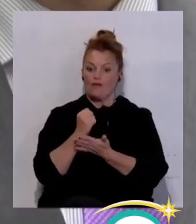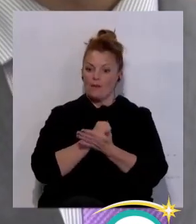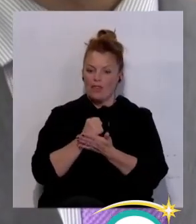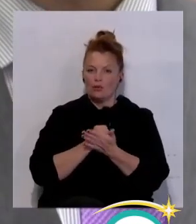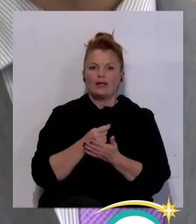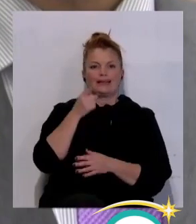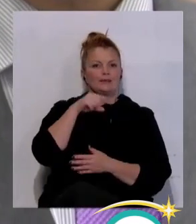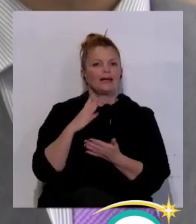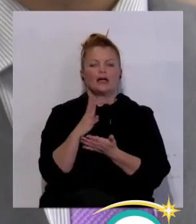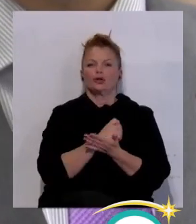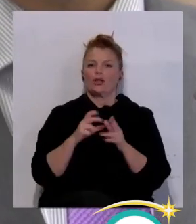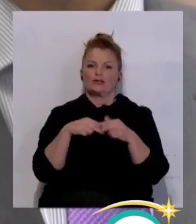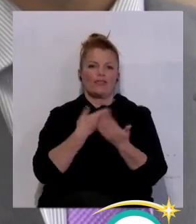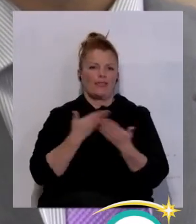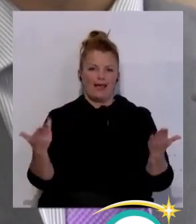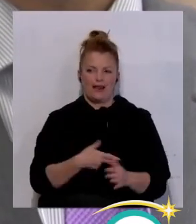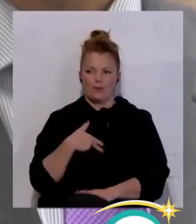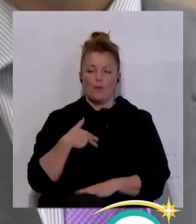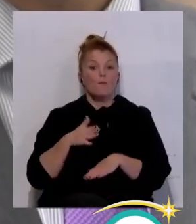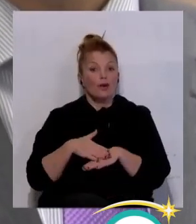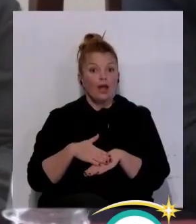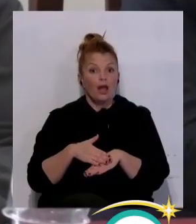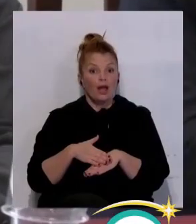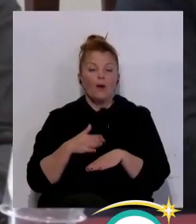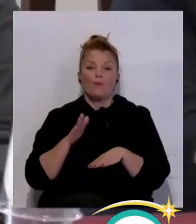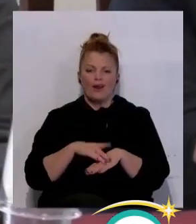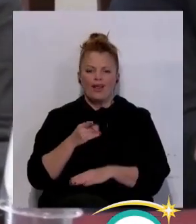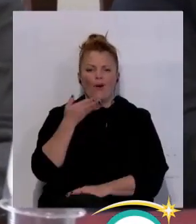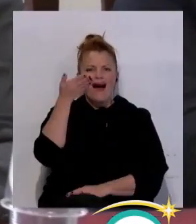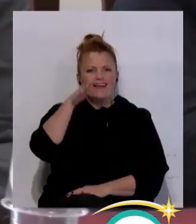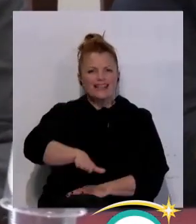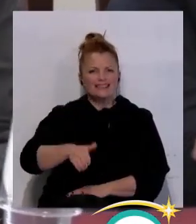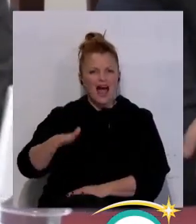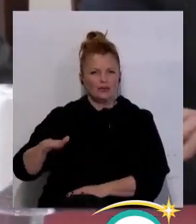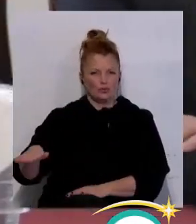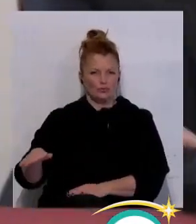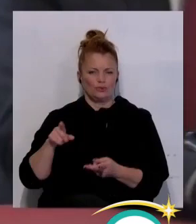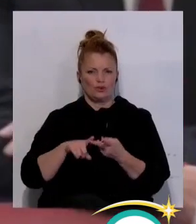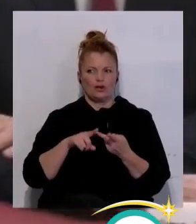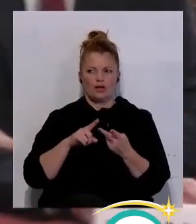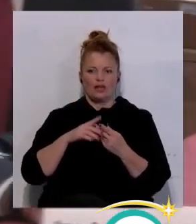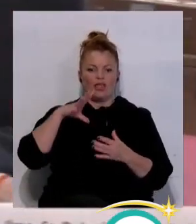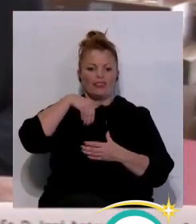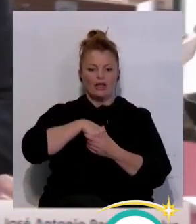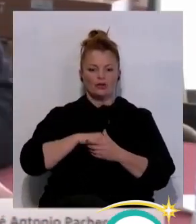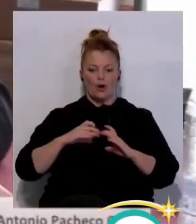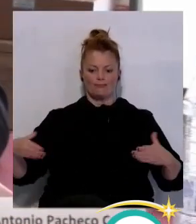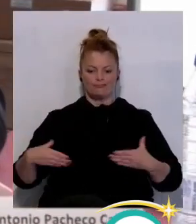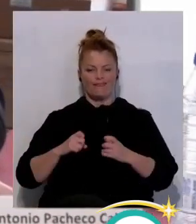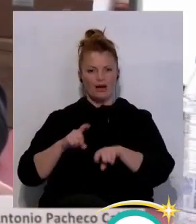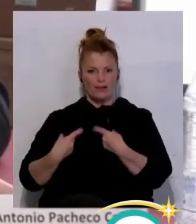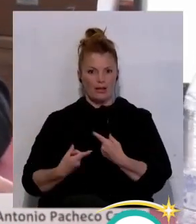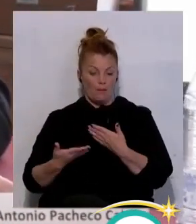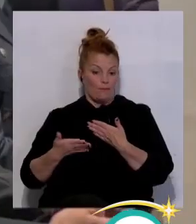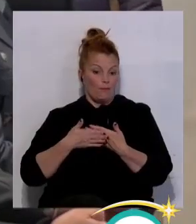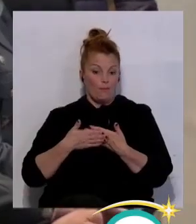Farmacéuticos y de toda la sociedad en general. ¿Por qué? Porque es un asesinato que se produce normalmente dentro del ámbito familiar, dentro, de puertas